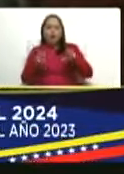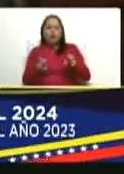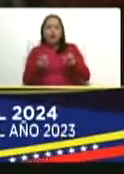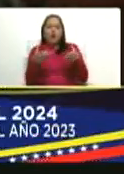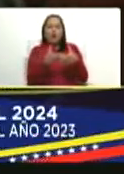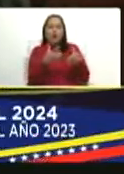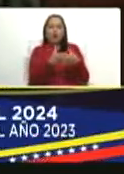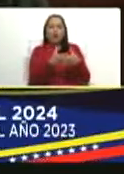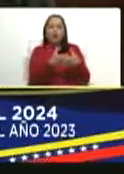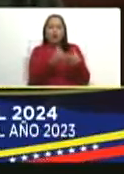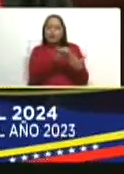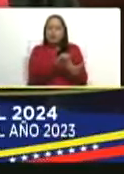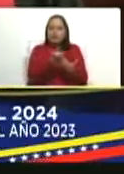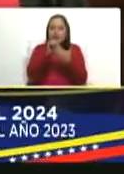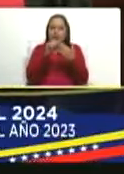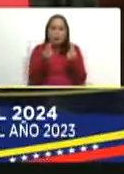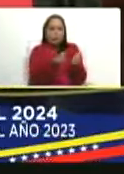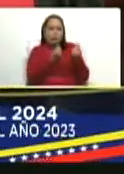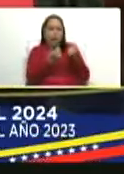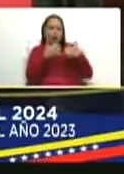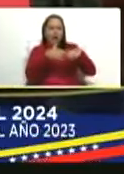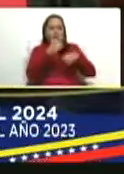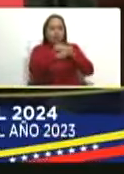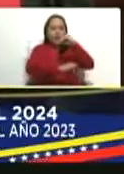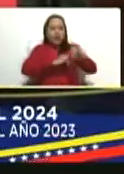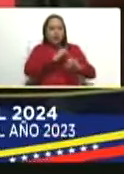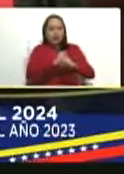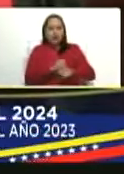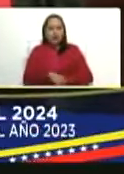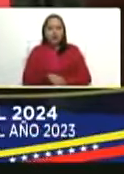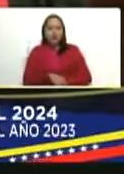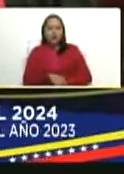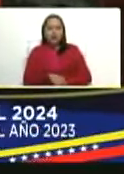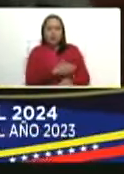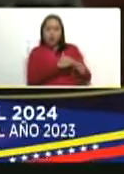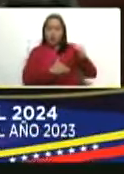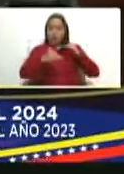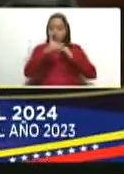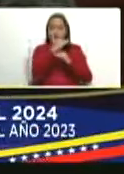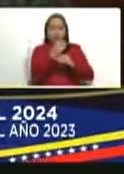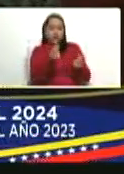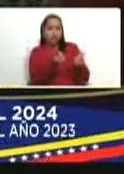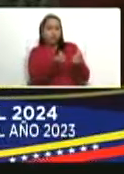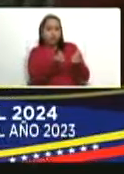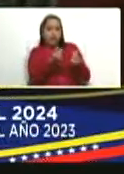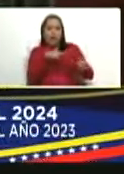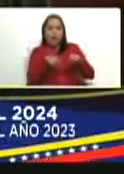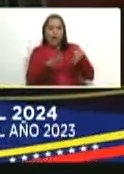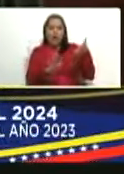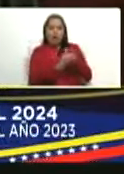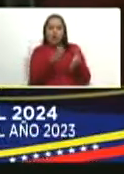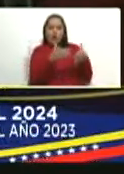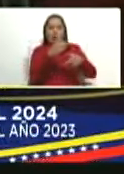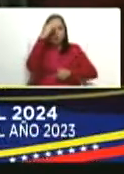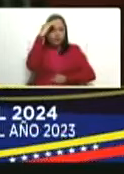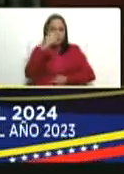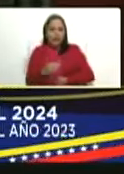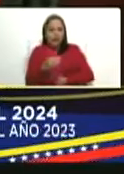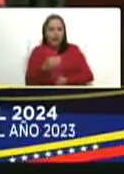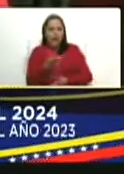clase dominante transnacional, la superclase, vinculada a los aparatos militares